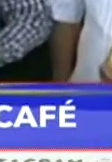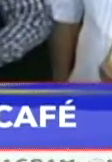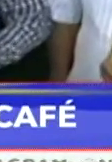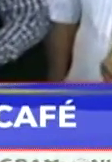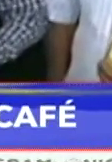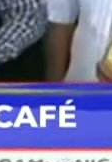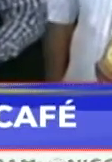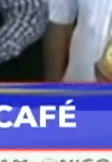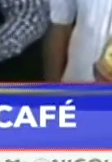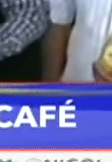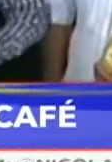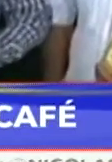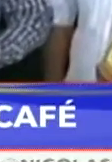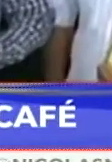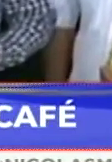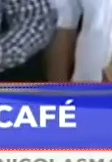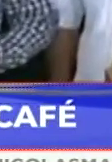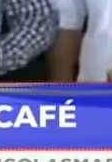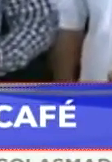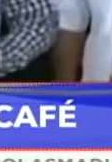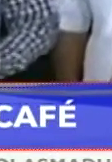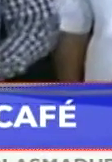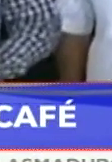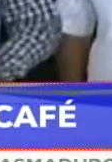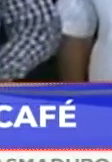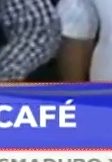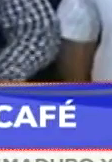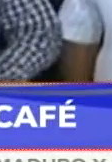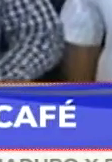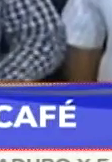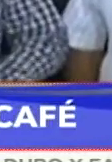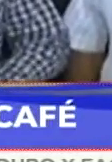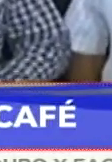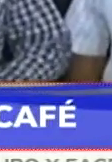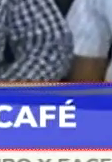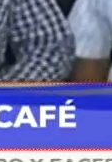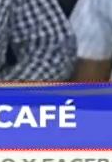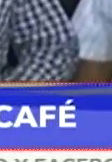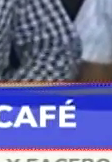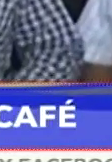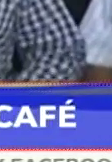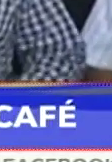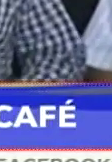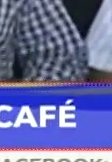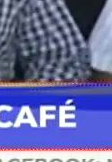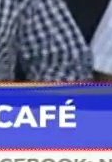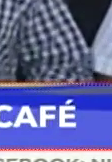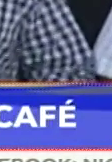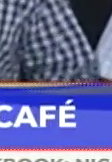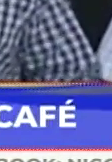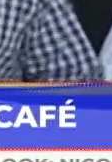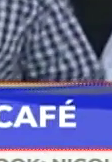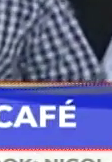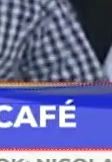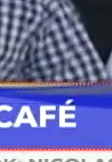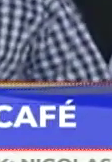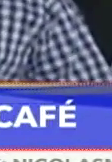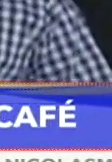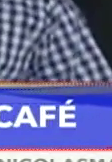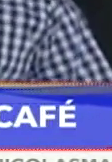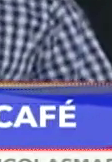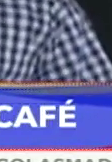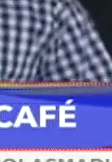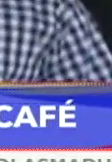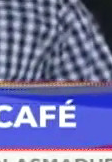Miradores, Colimir. Aquí nos encontramos impulsando las experiencias productivas, levantando las banderas